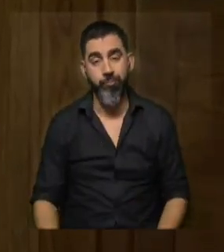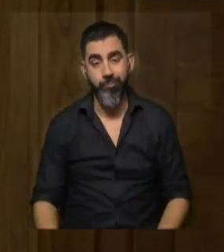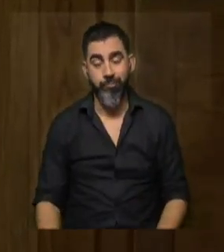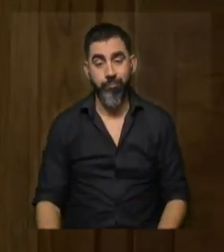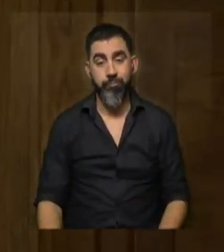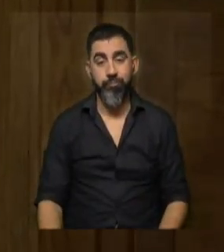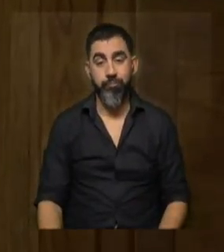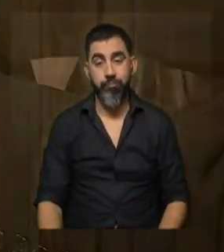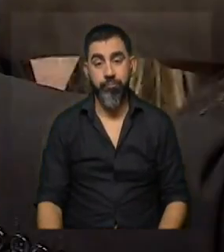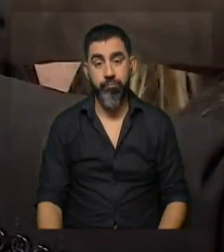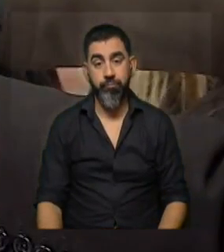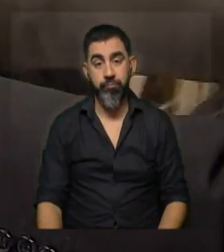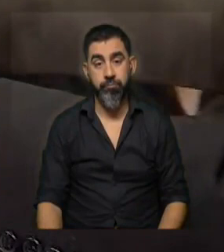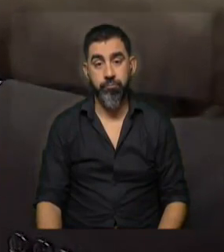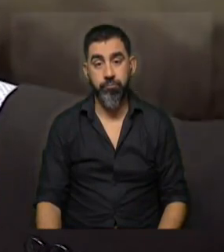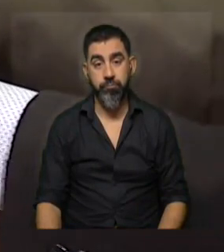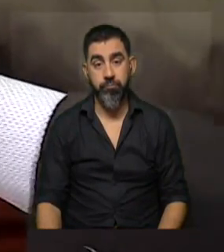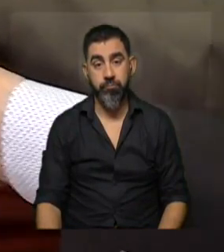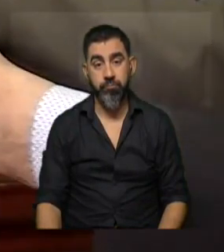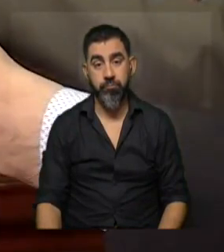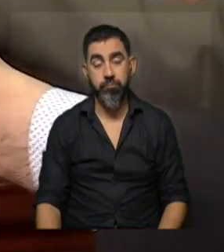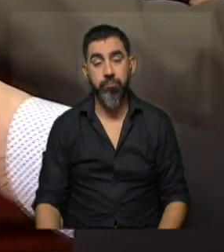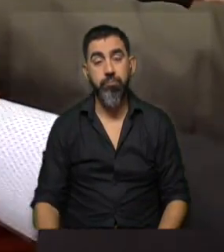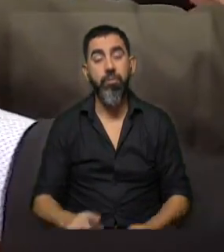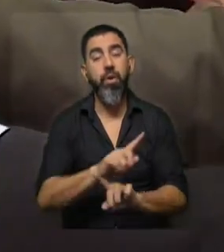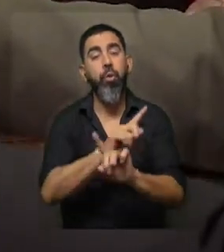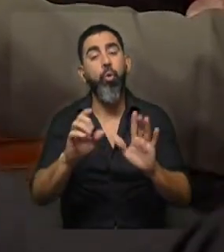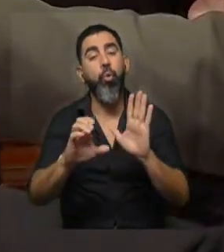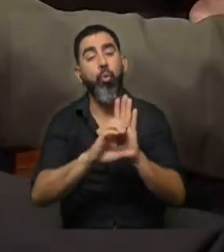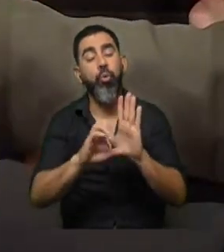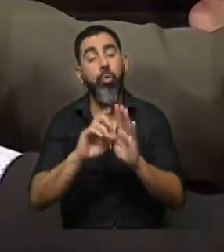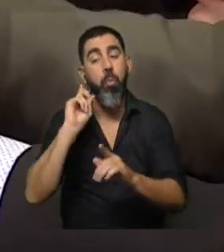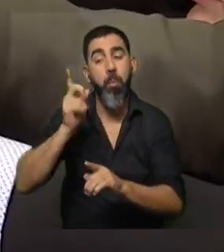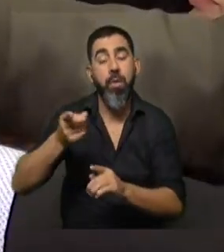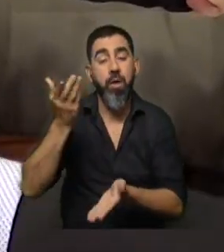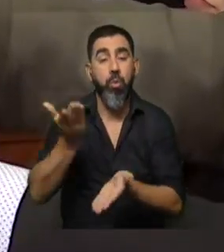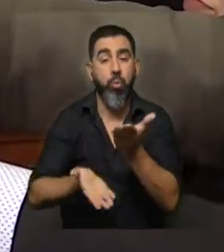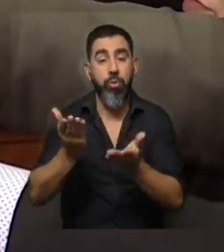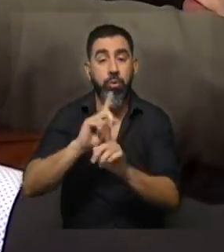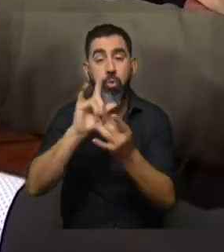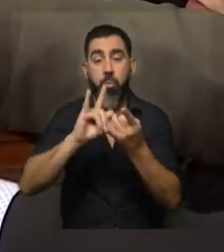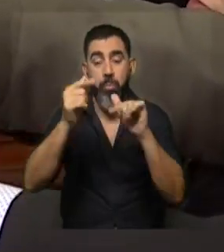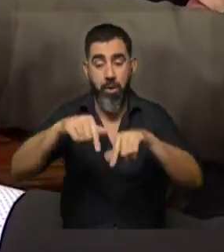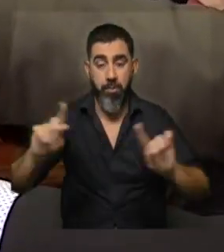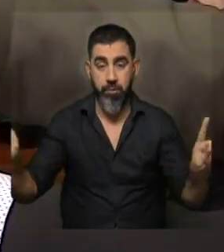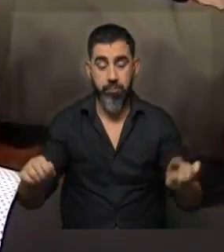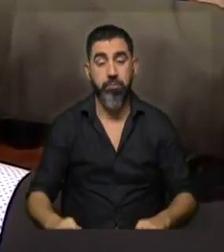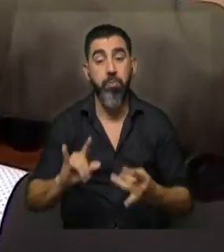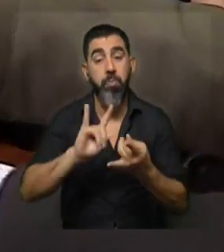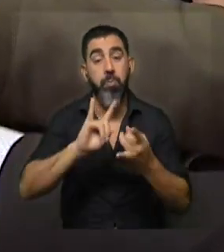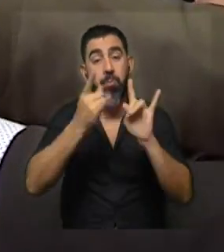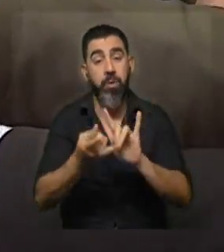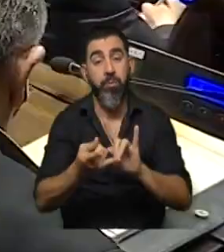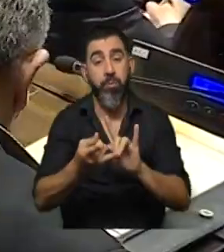Carballo las inconstitucionalidades la dirime la justicia no el parlamento el parlamento